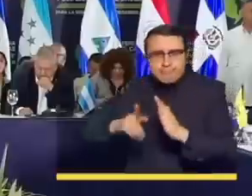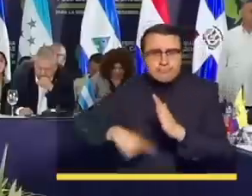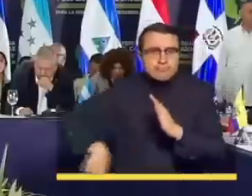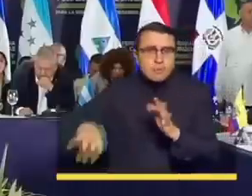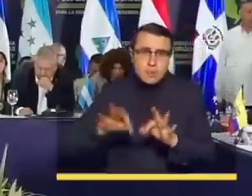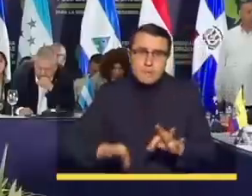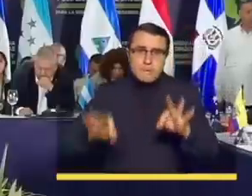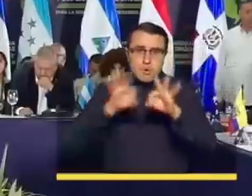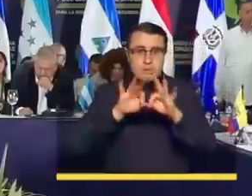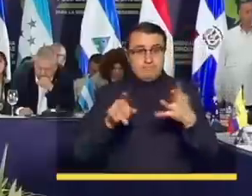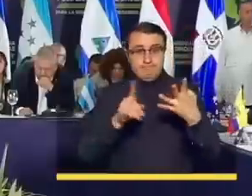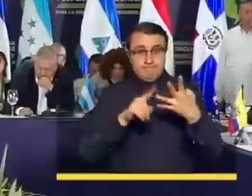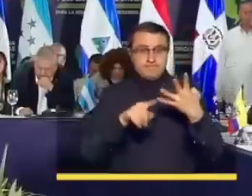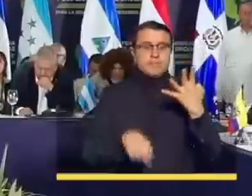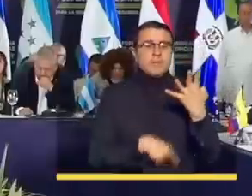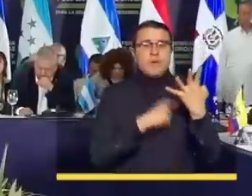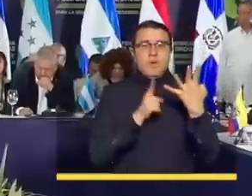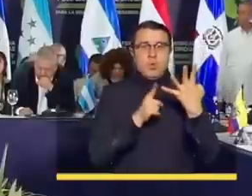Cuatro,